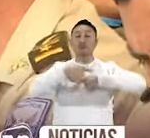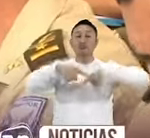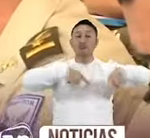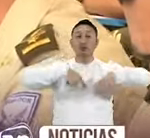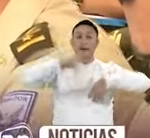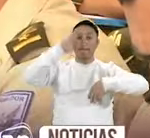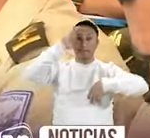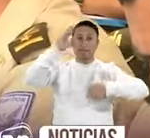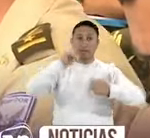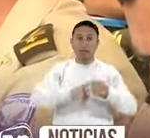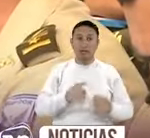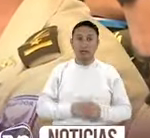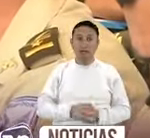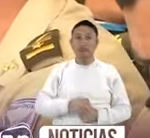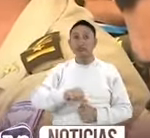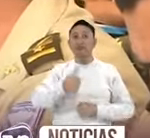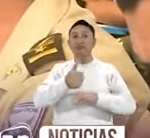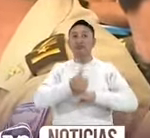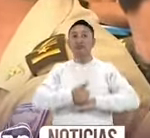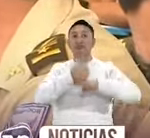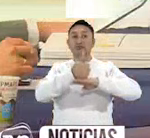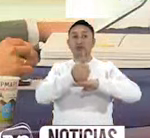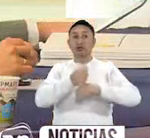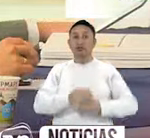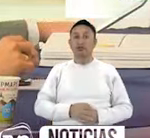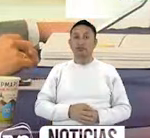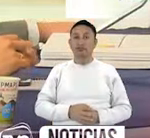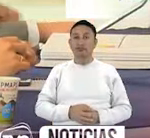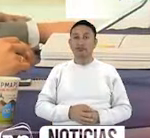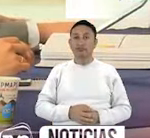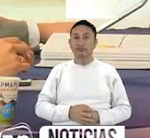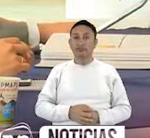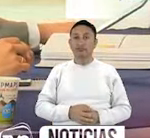y otras autoridades vinculadas al ámbito de la seguridad.